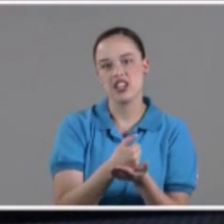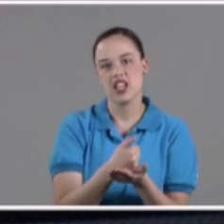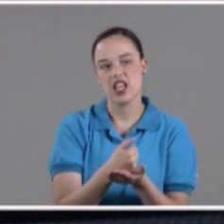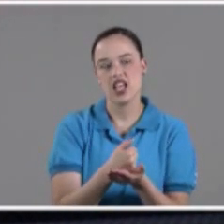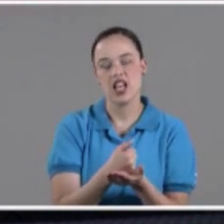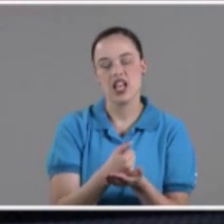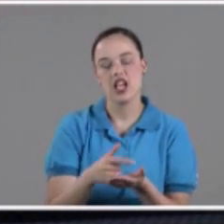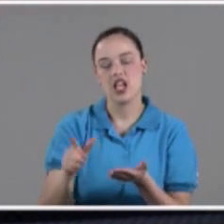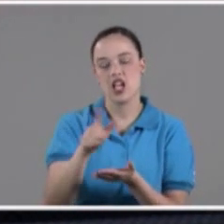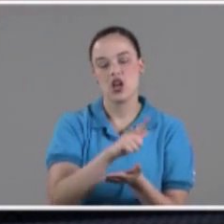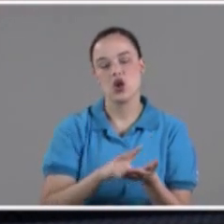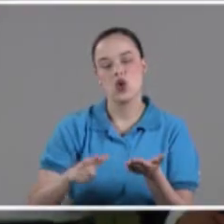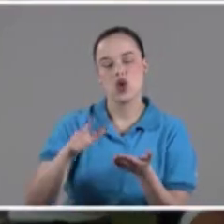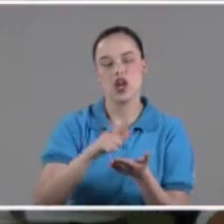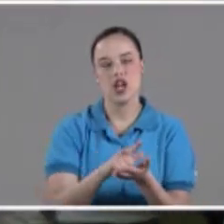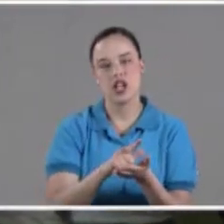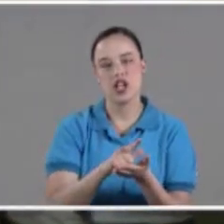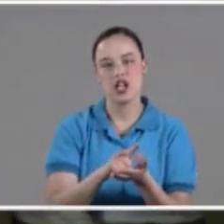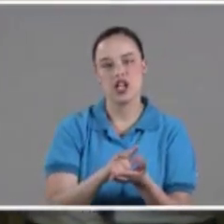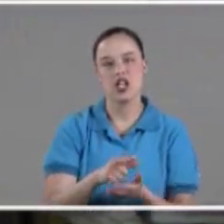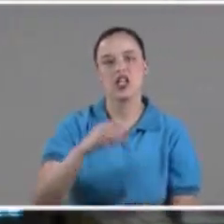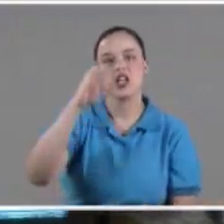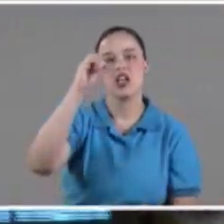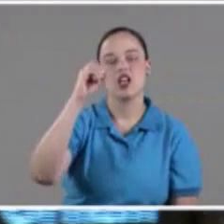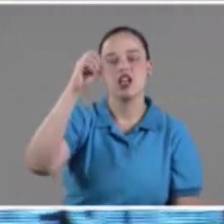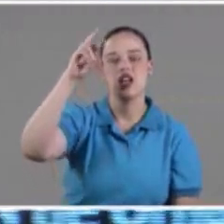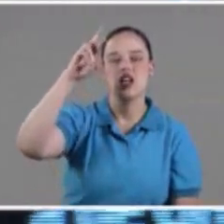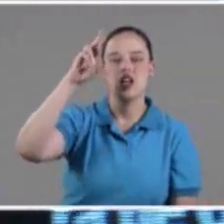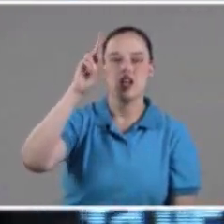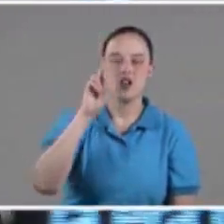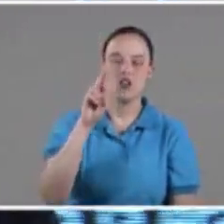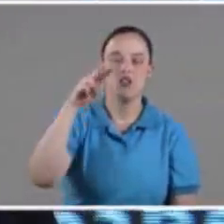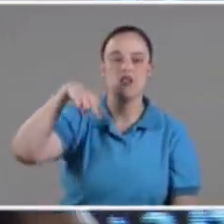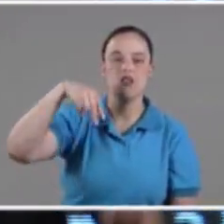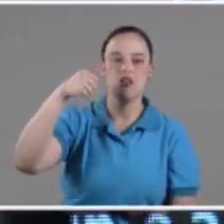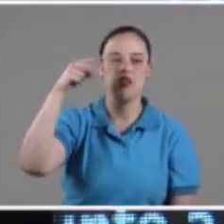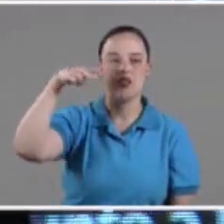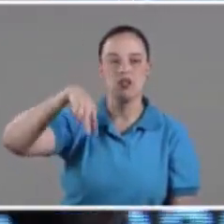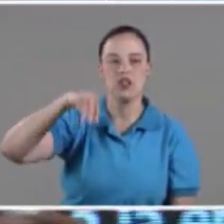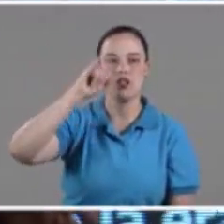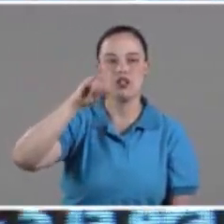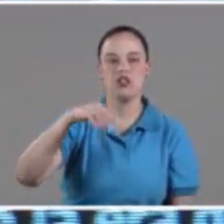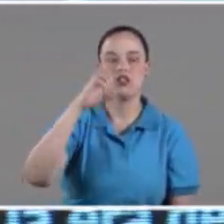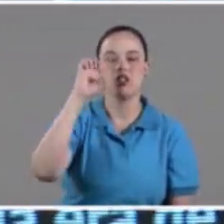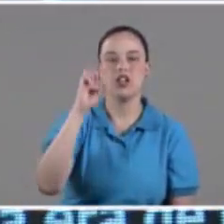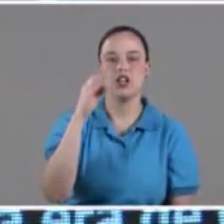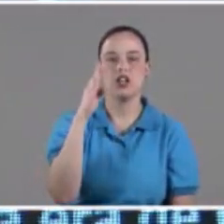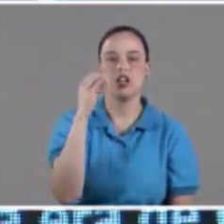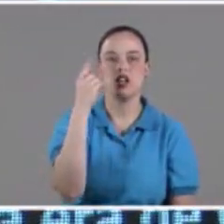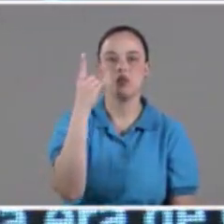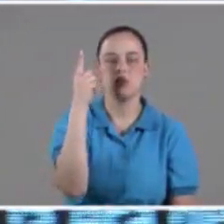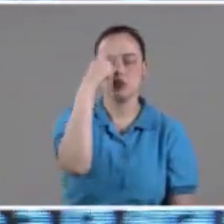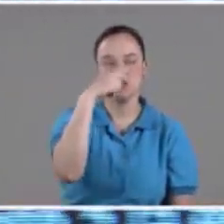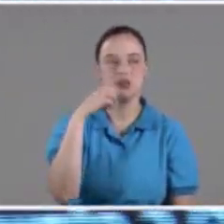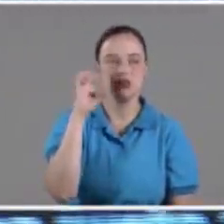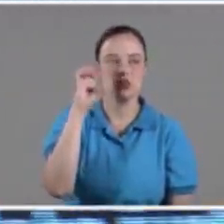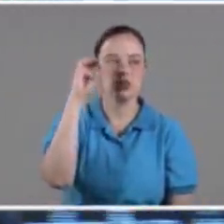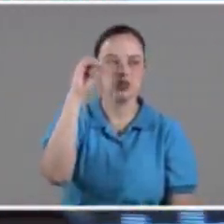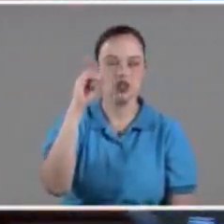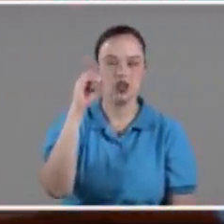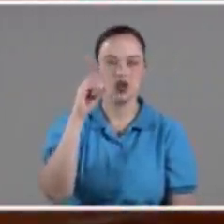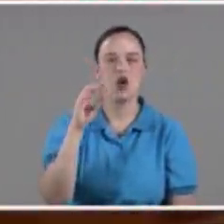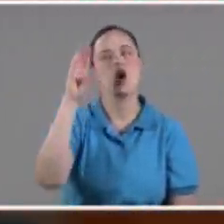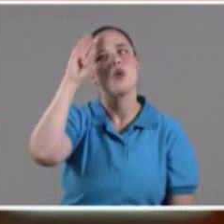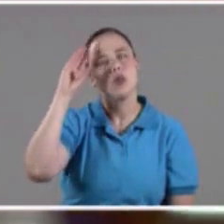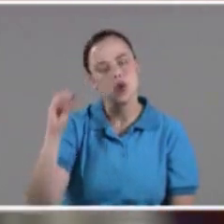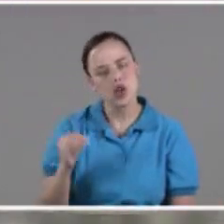en la era de Hernán jebuseo y dice la Biblia si usted lo lee mire Por qué